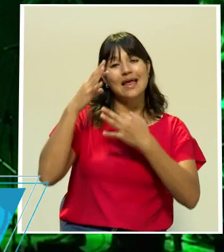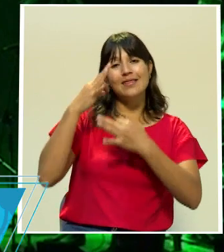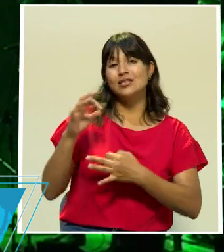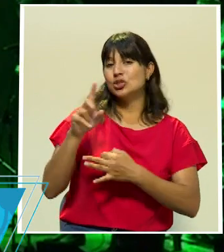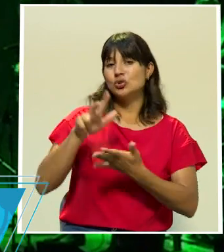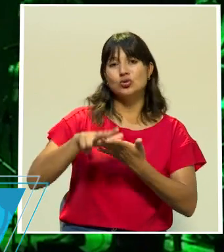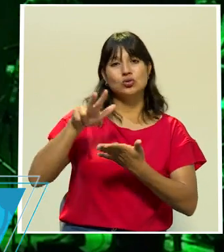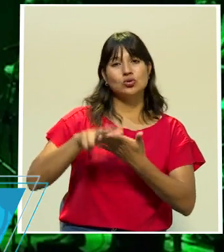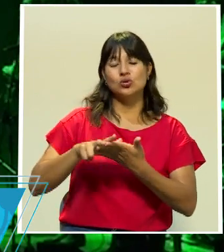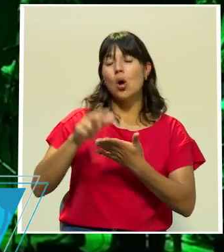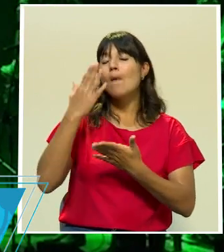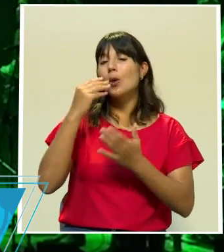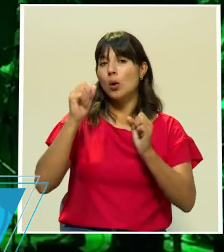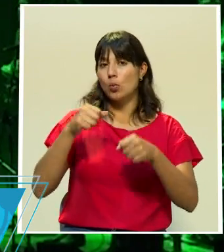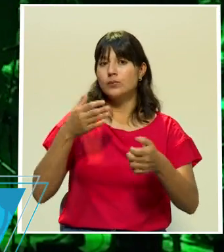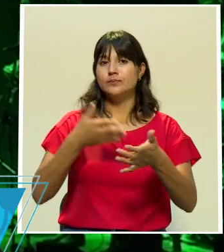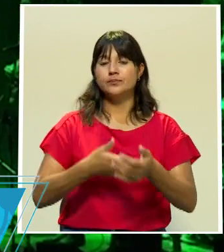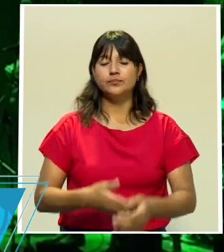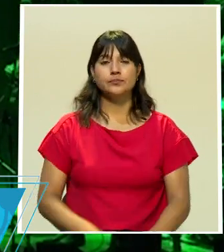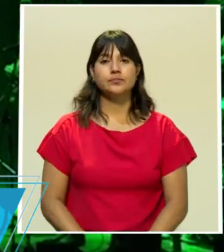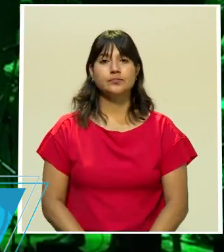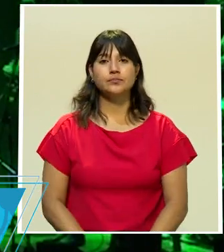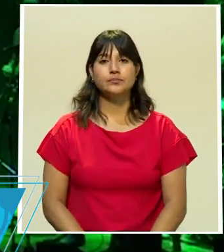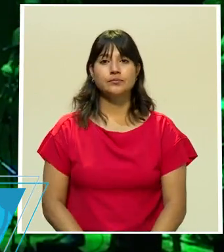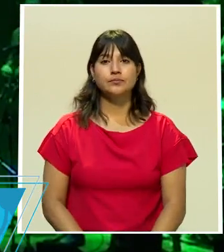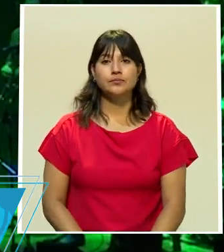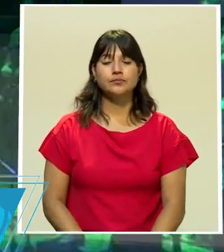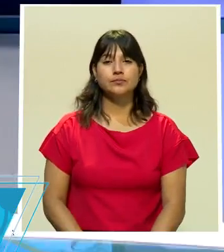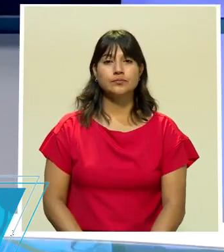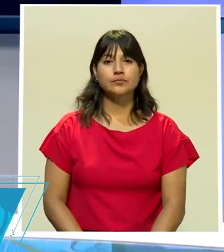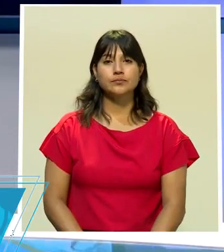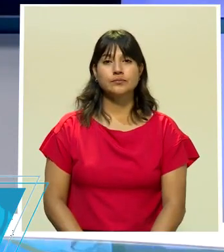impacto drástico para su gremio.